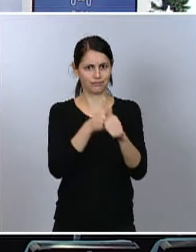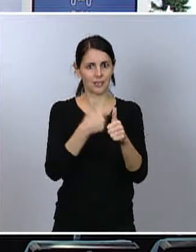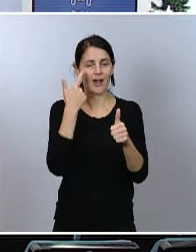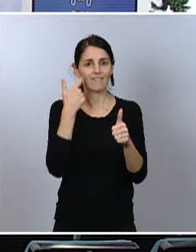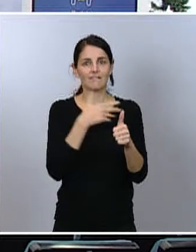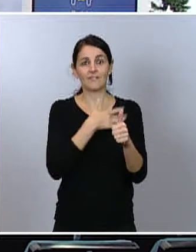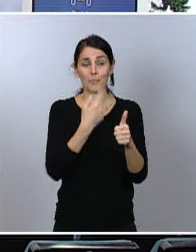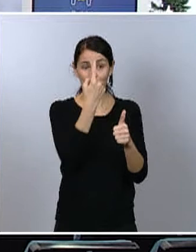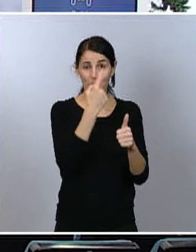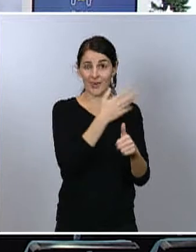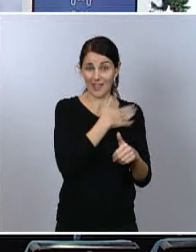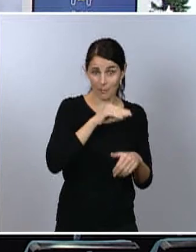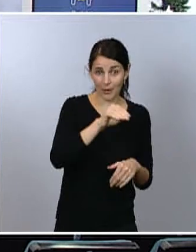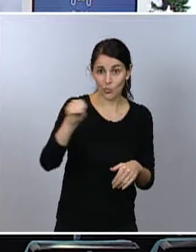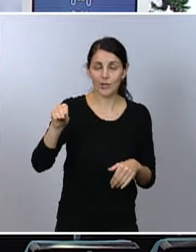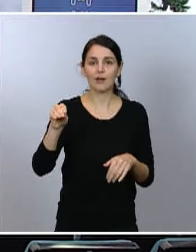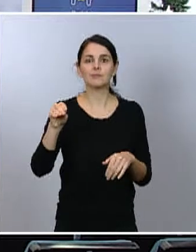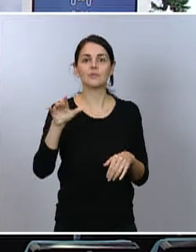de Datavista, que ha pedido su turno de palabra.